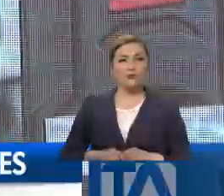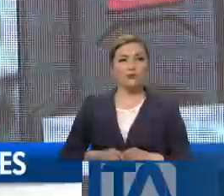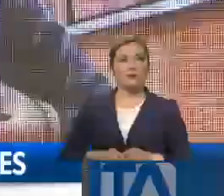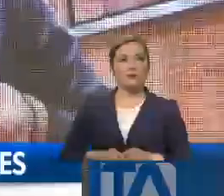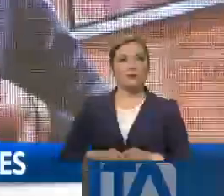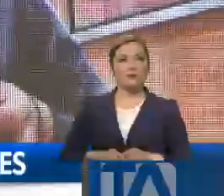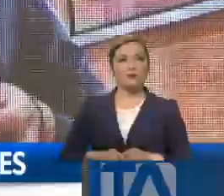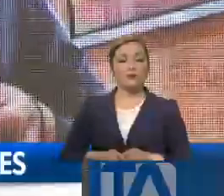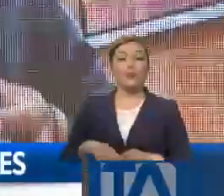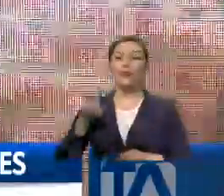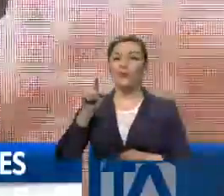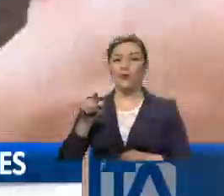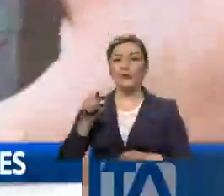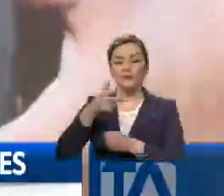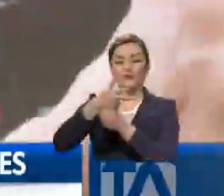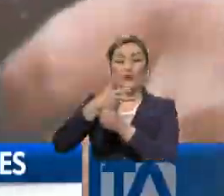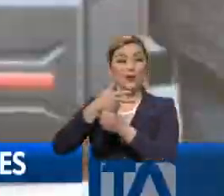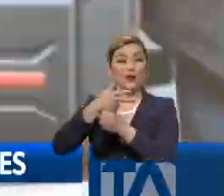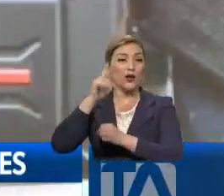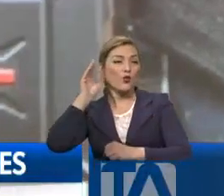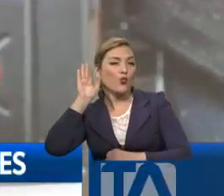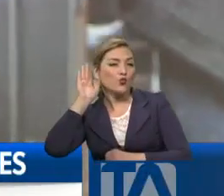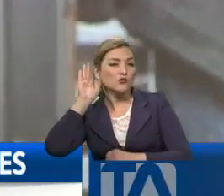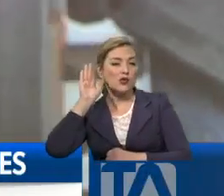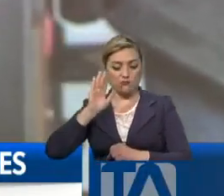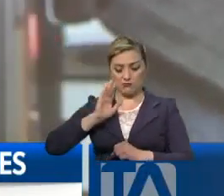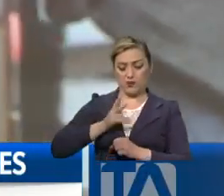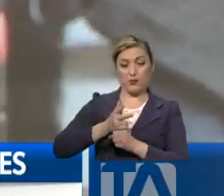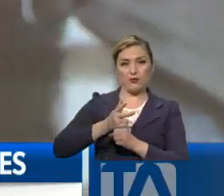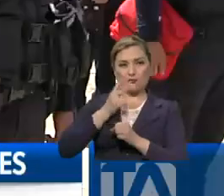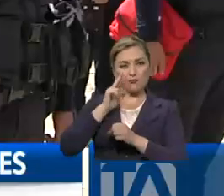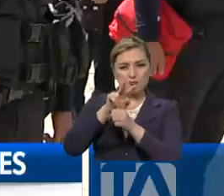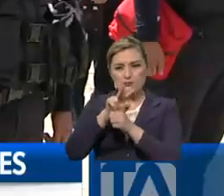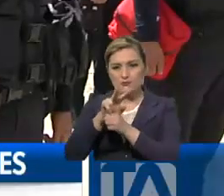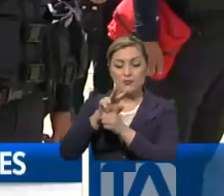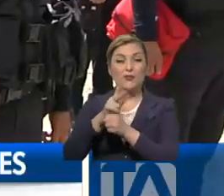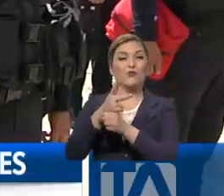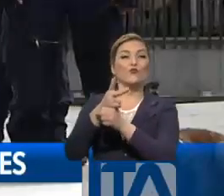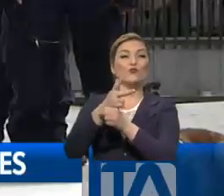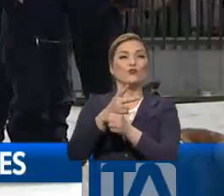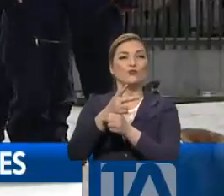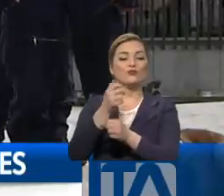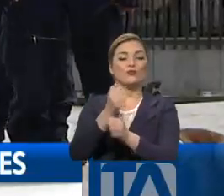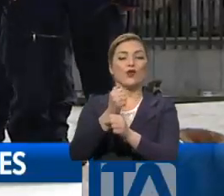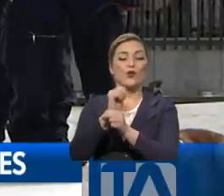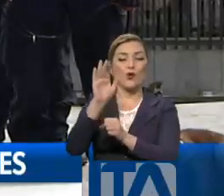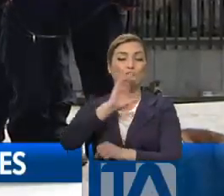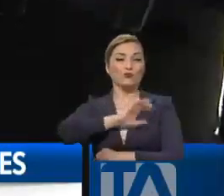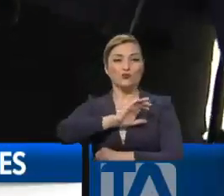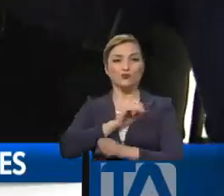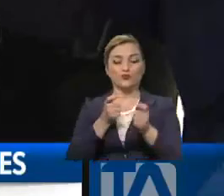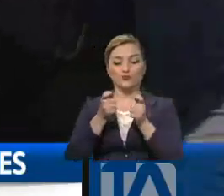Se trata de dispositivos de audio y video que registran en tiempo real el trabajo de agentes metropolitanos de control y que